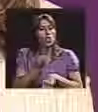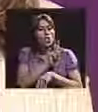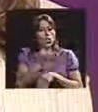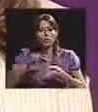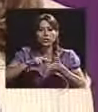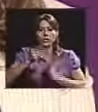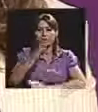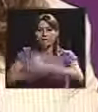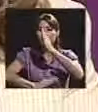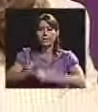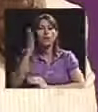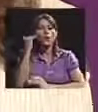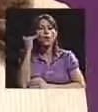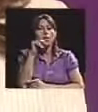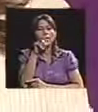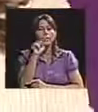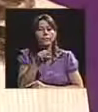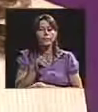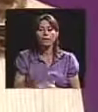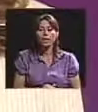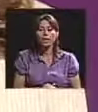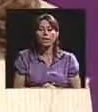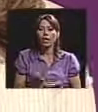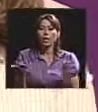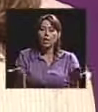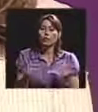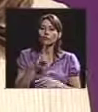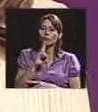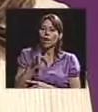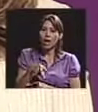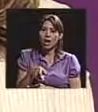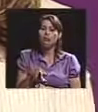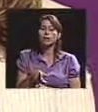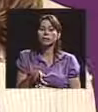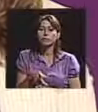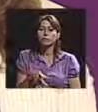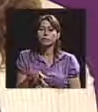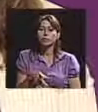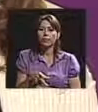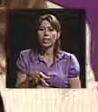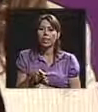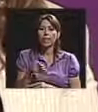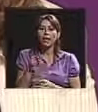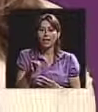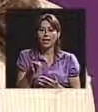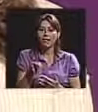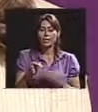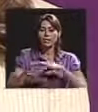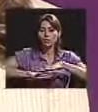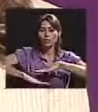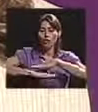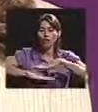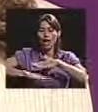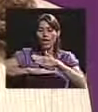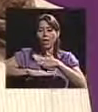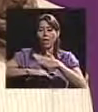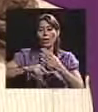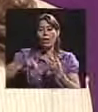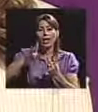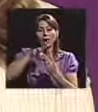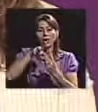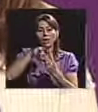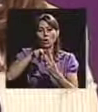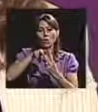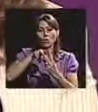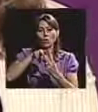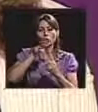esto? Bueno, buenas tardes. Realmente está sustentado en dos puntos